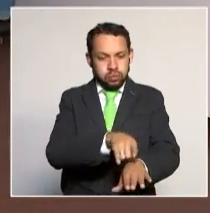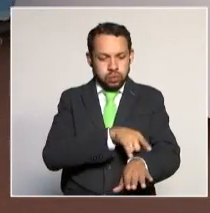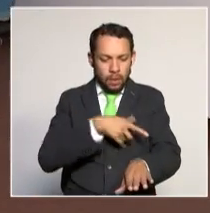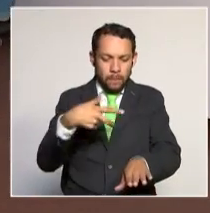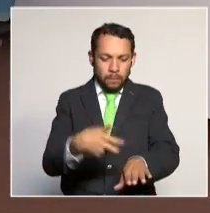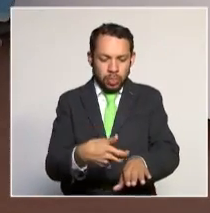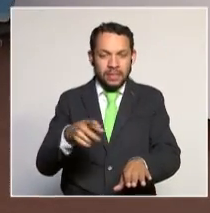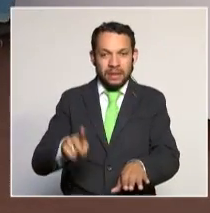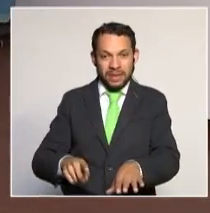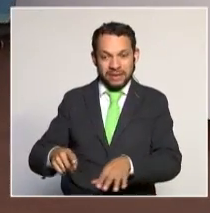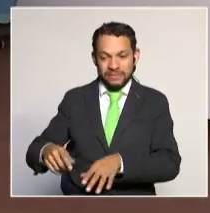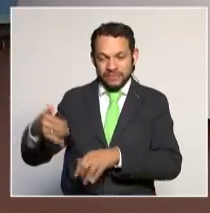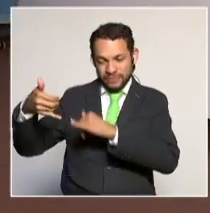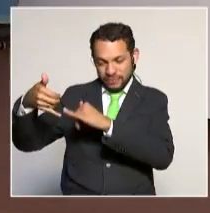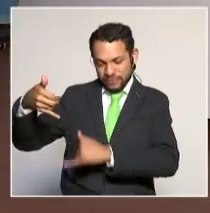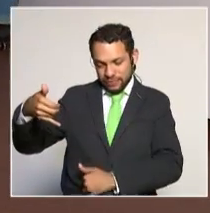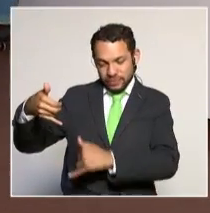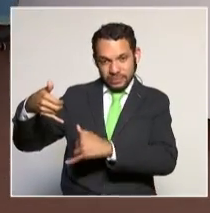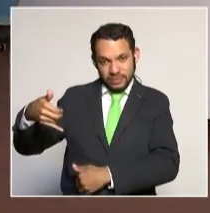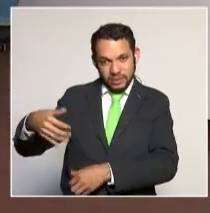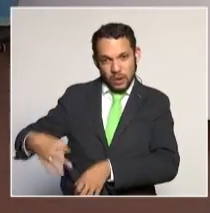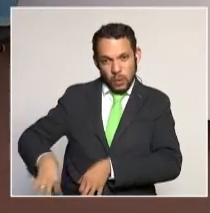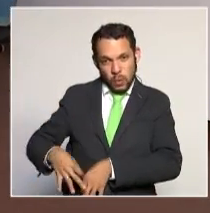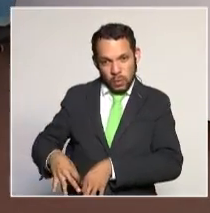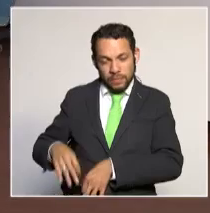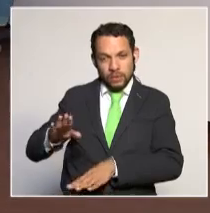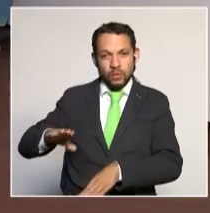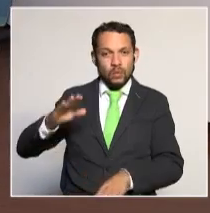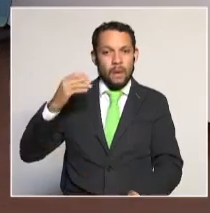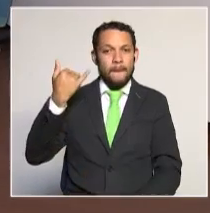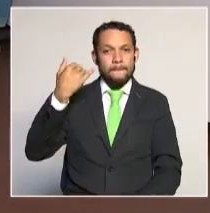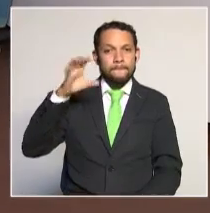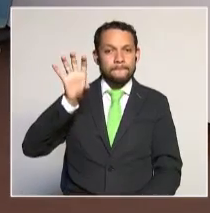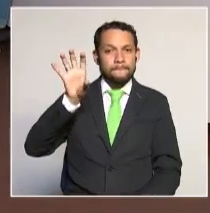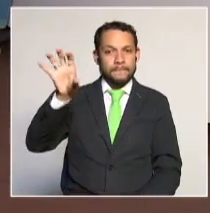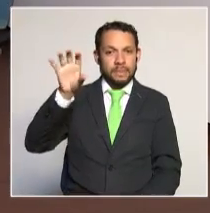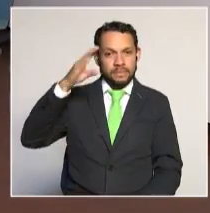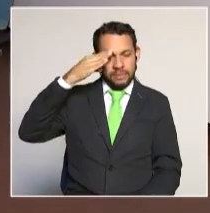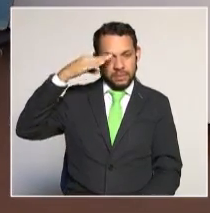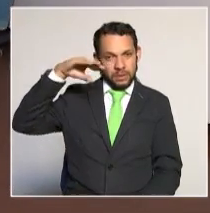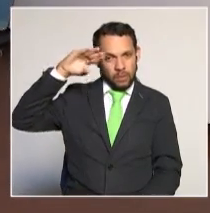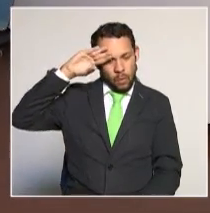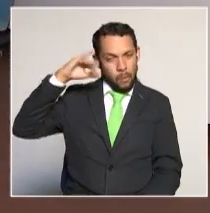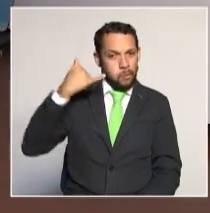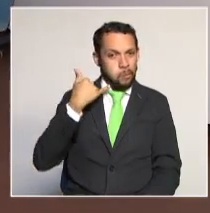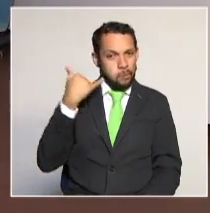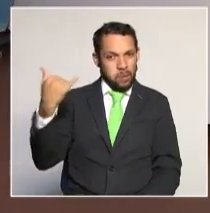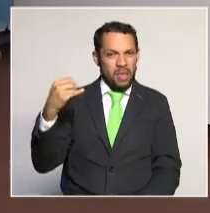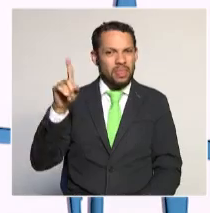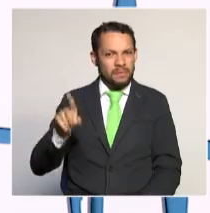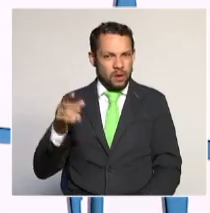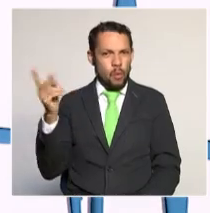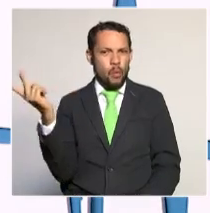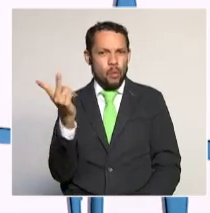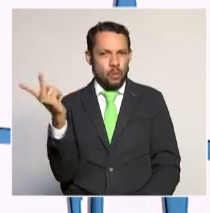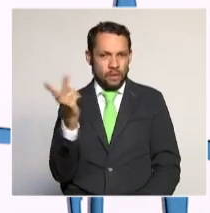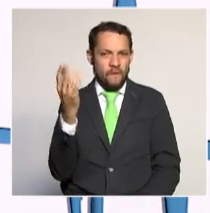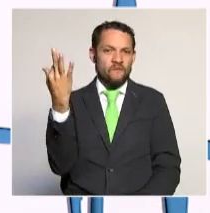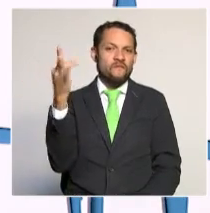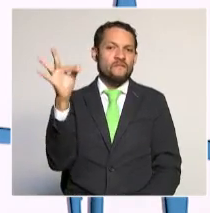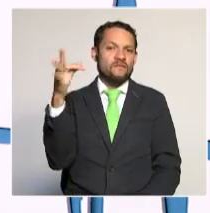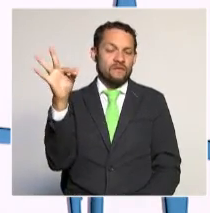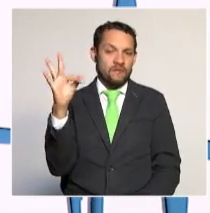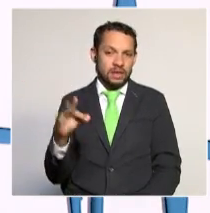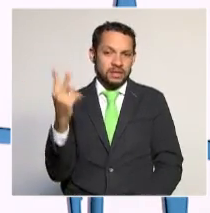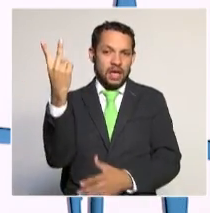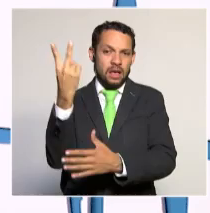rectal. Inclusive Cuba ha hecho un estudio muy interesante con Francia y han